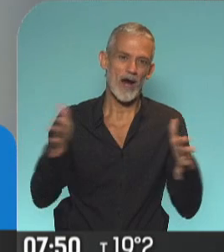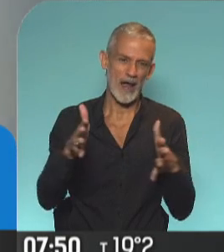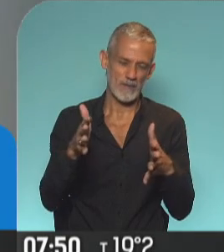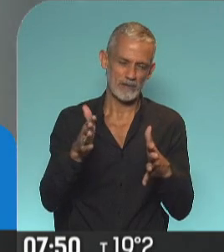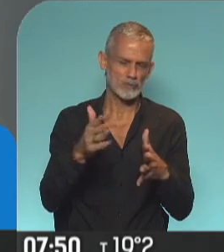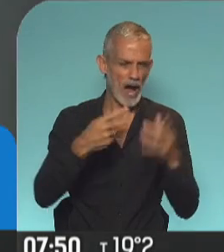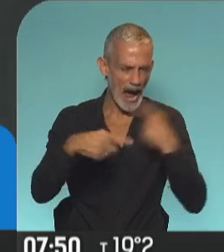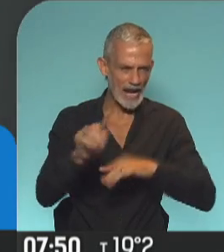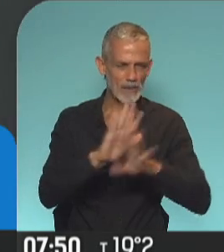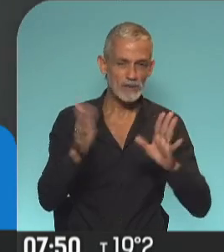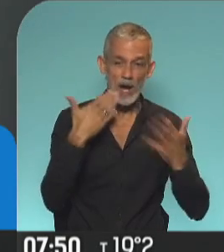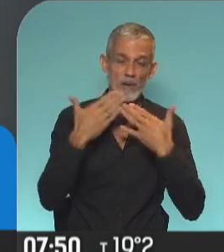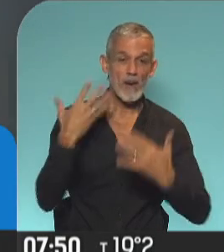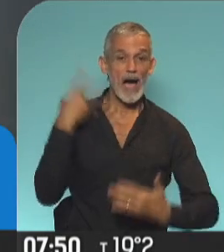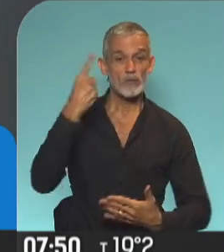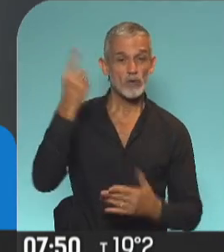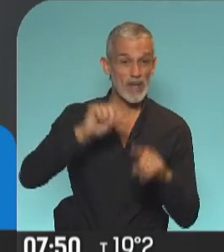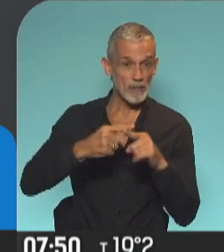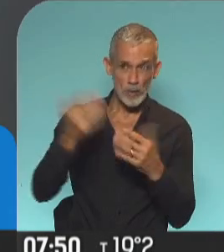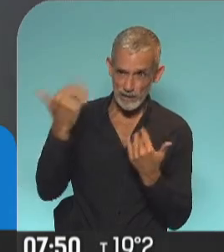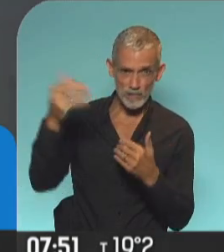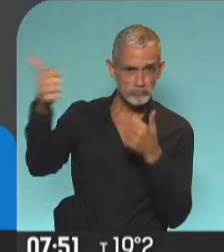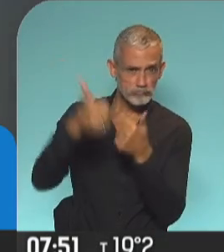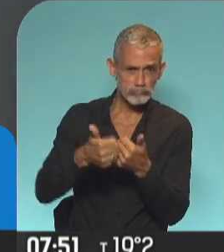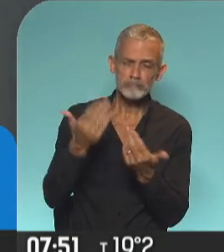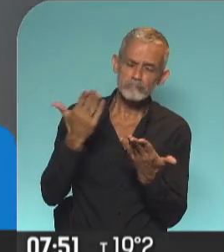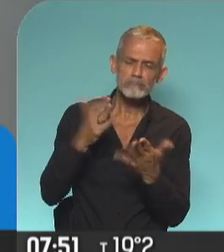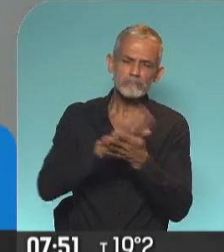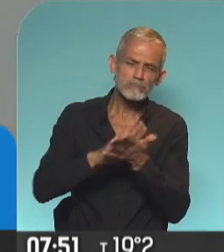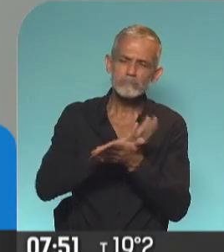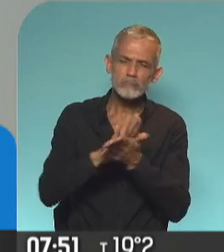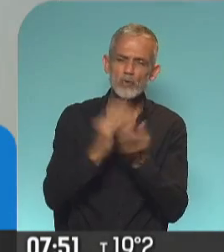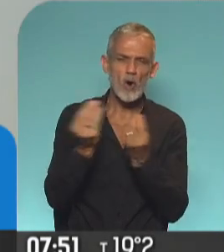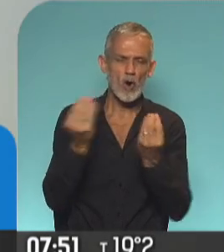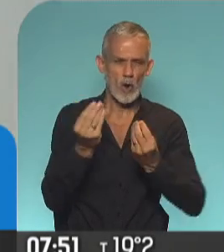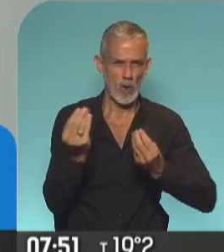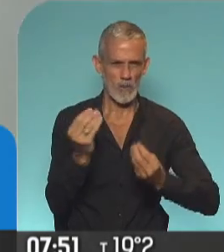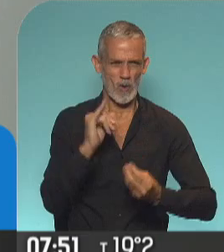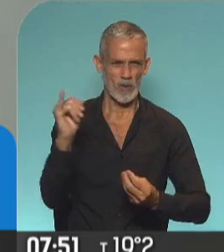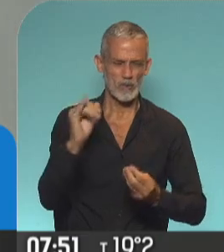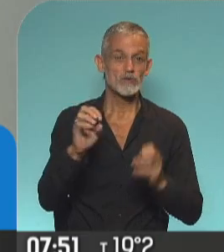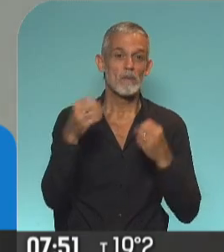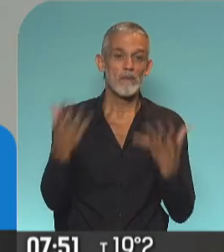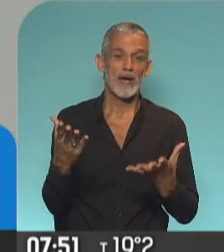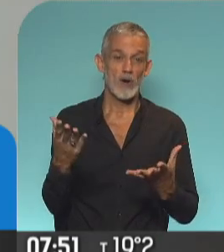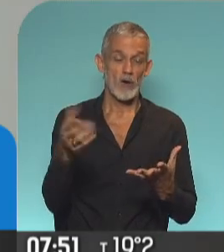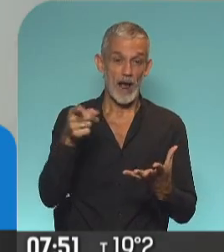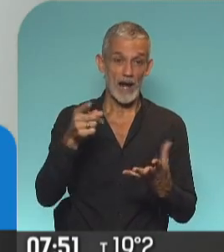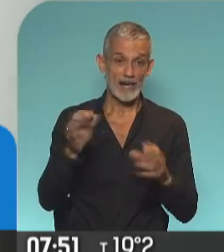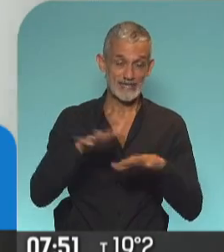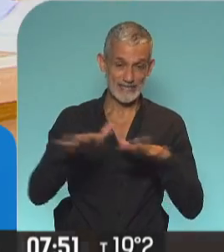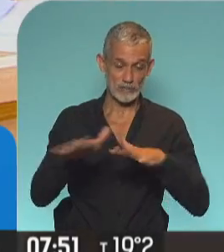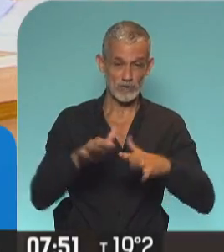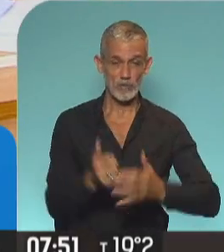Al contrario, hablaba con las autoridades políticas y trataba de resolver esas situaciones y de mejorar esas situaciones,